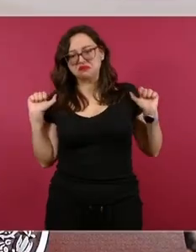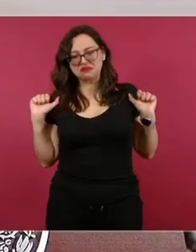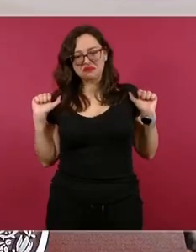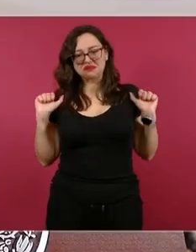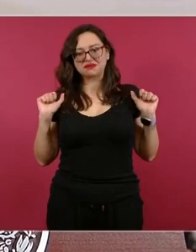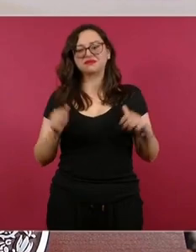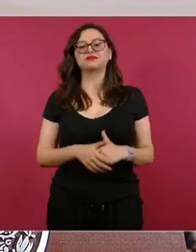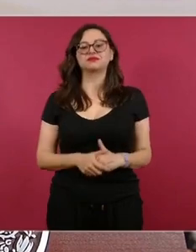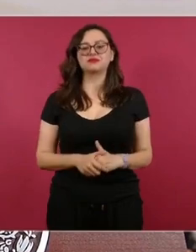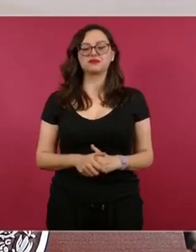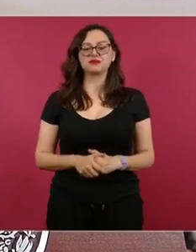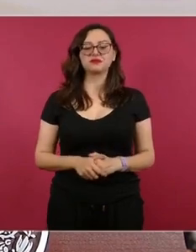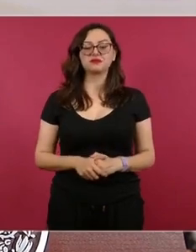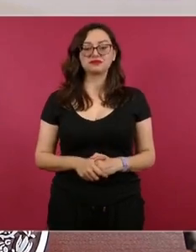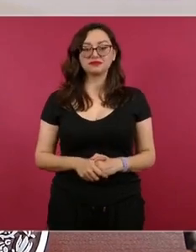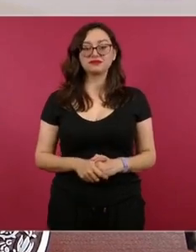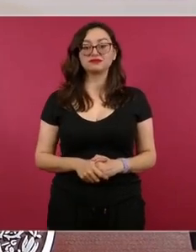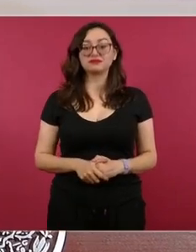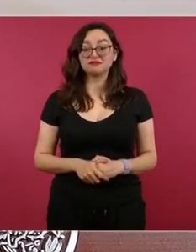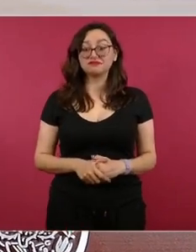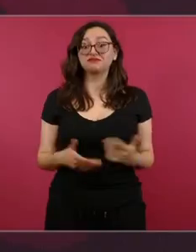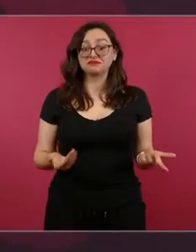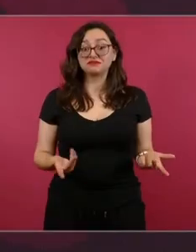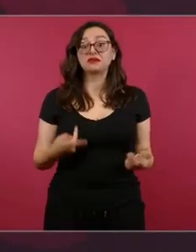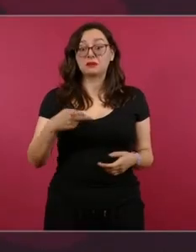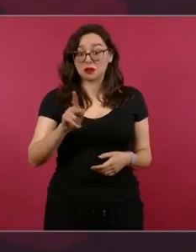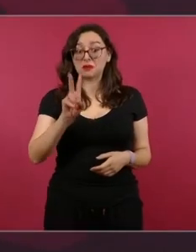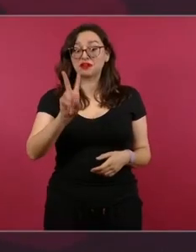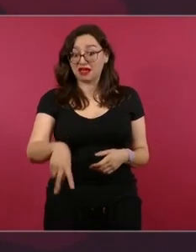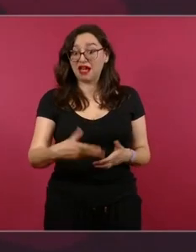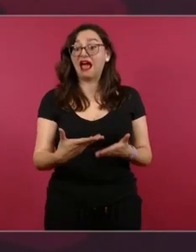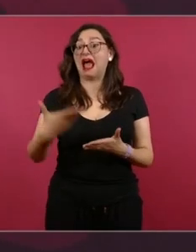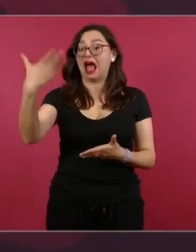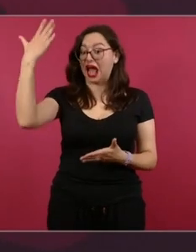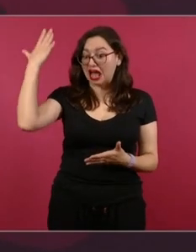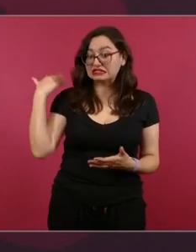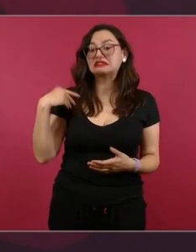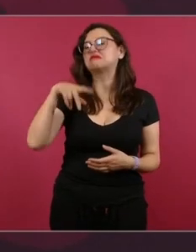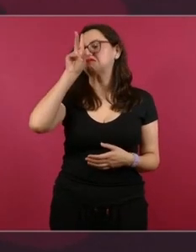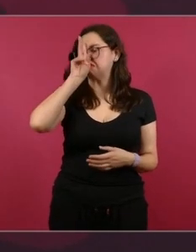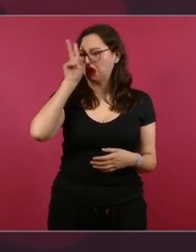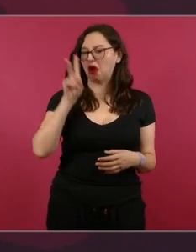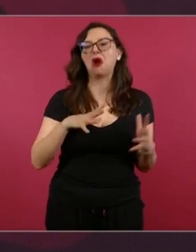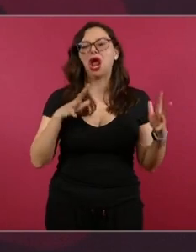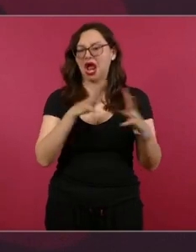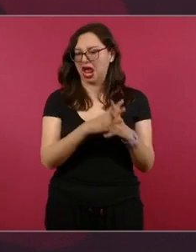no. Es así, guerras.